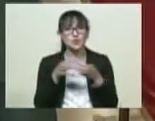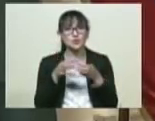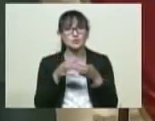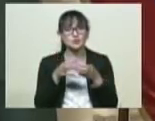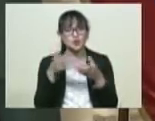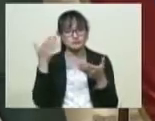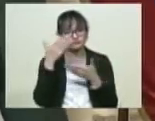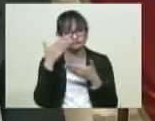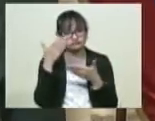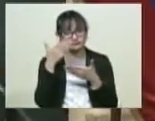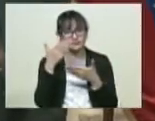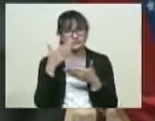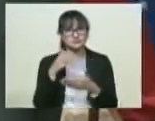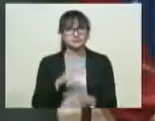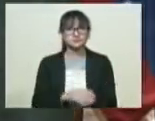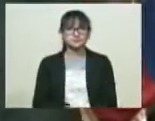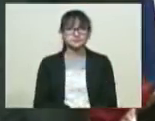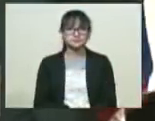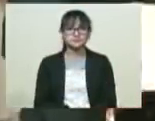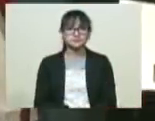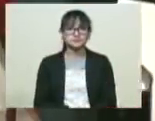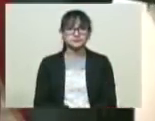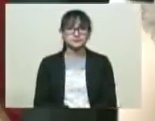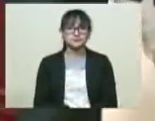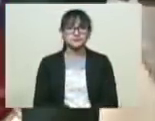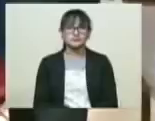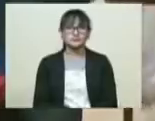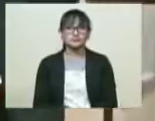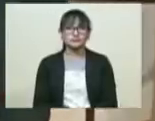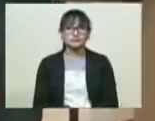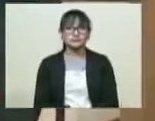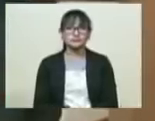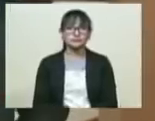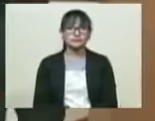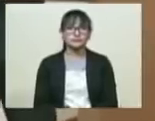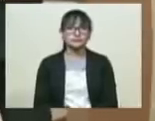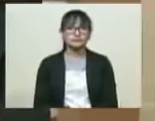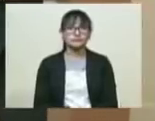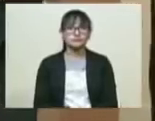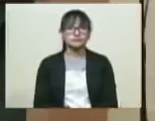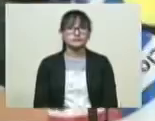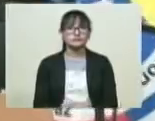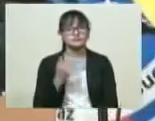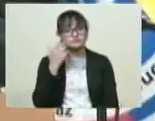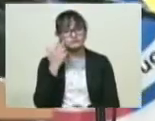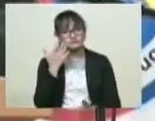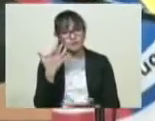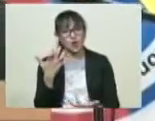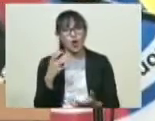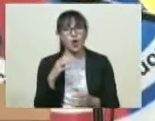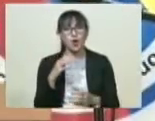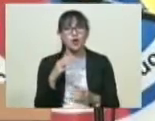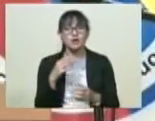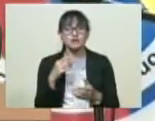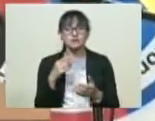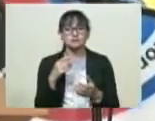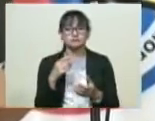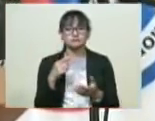de guerrilla urbana. Ahí está la demostración en las conversaciones de